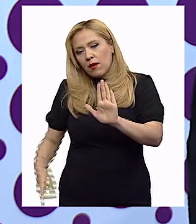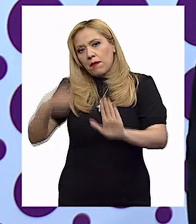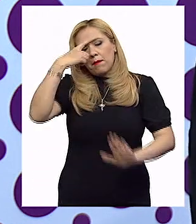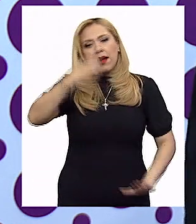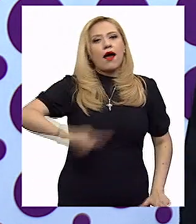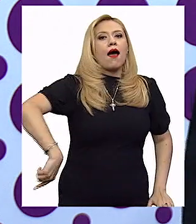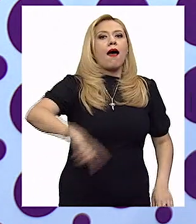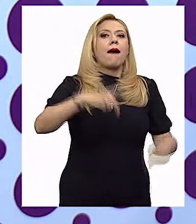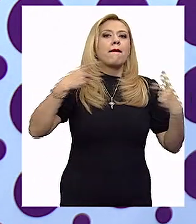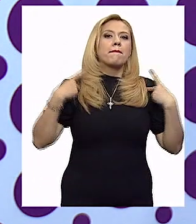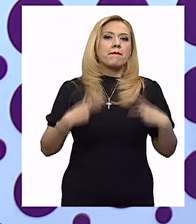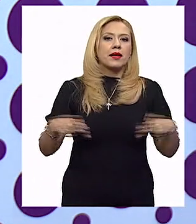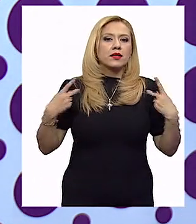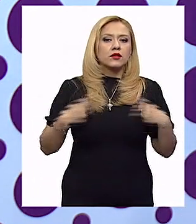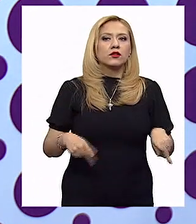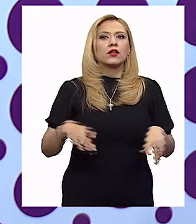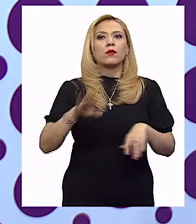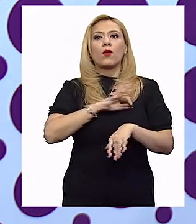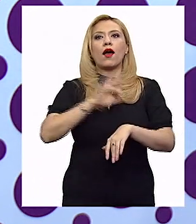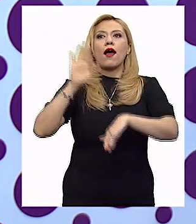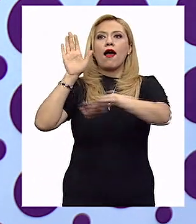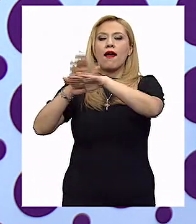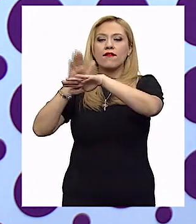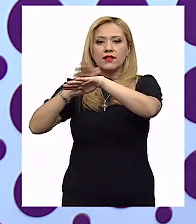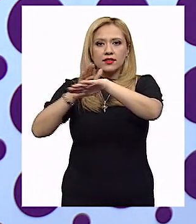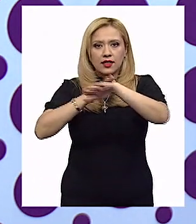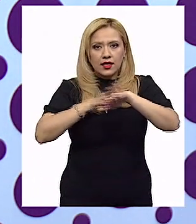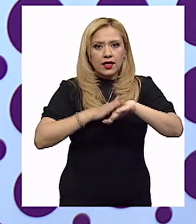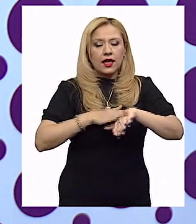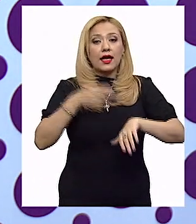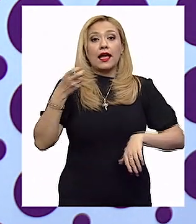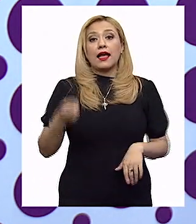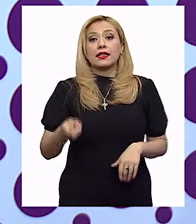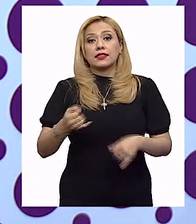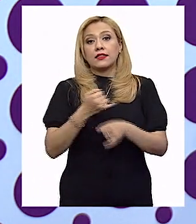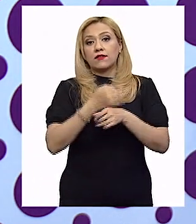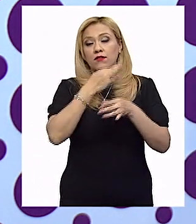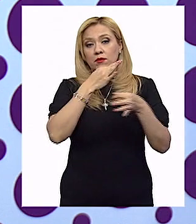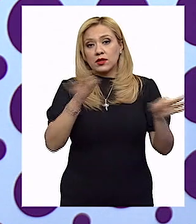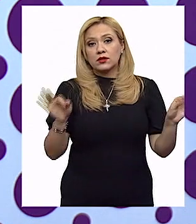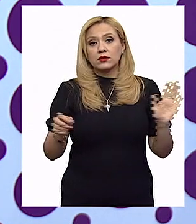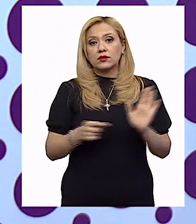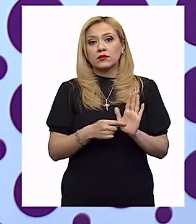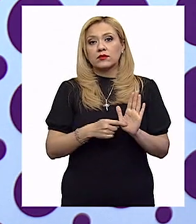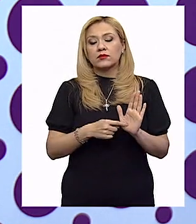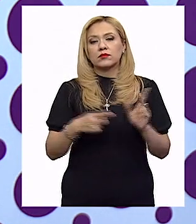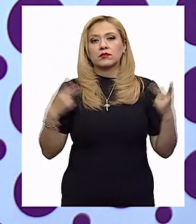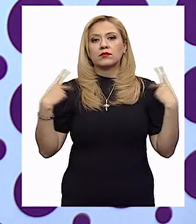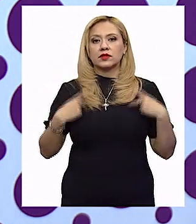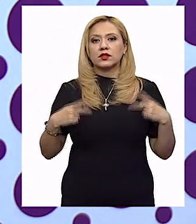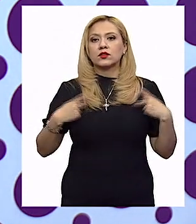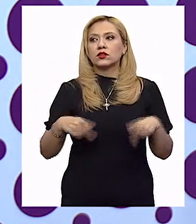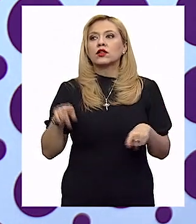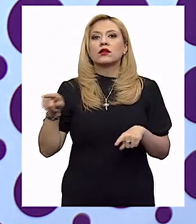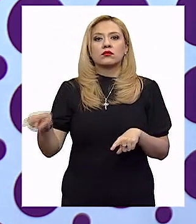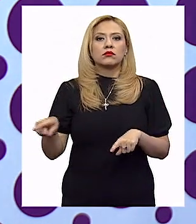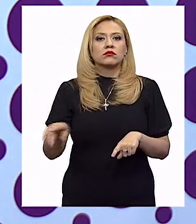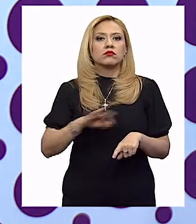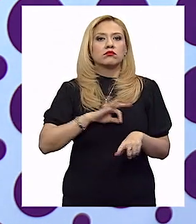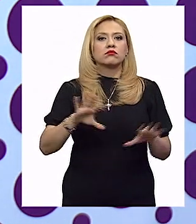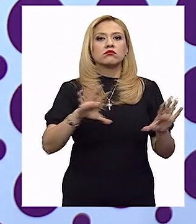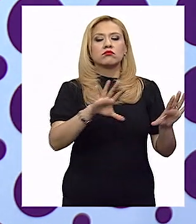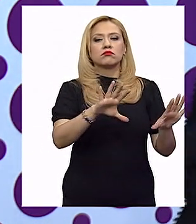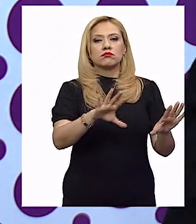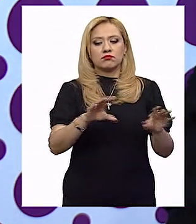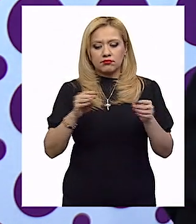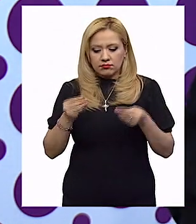personas de manera anónima puedan alertar y tengan garantías que esta información llegará a una persona que recibirá, esta información será